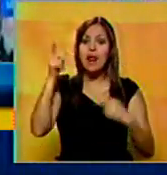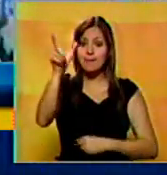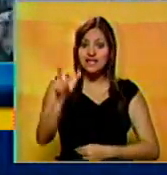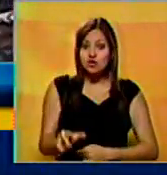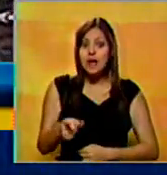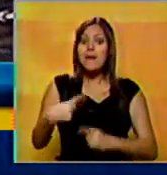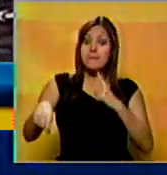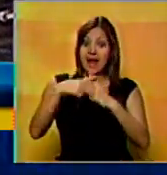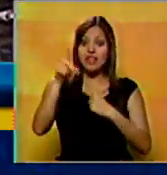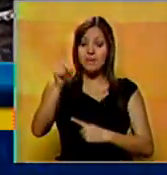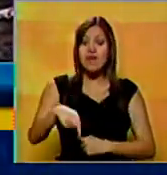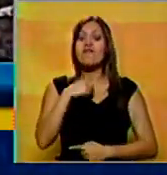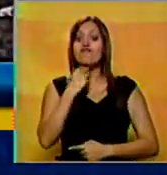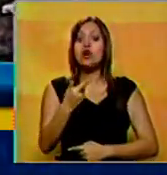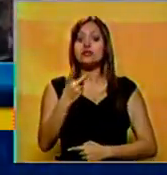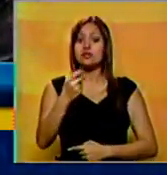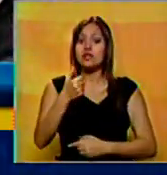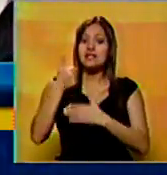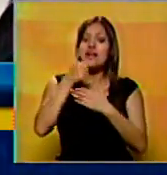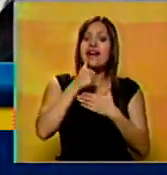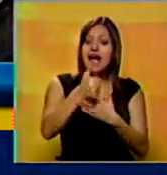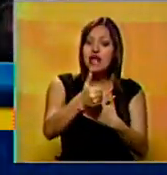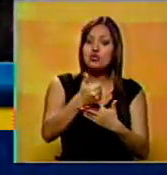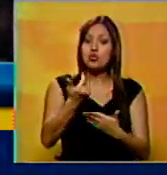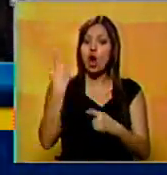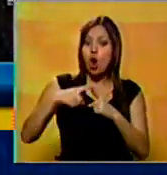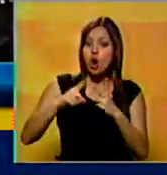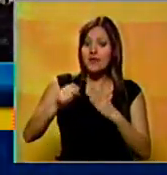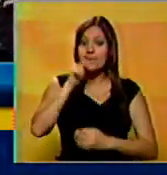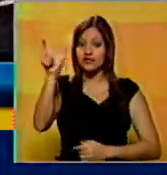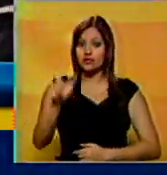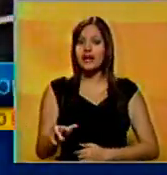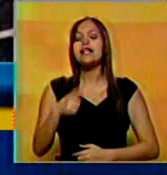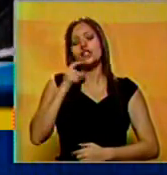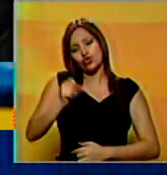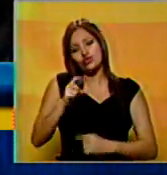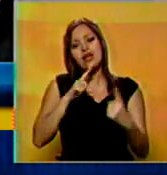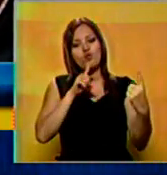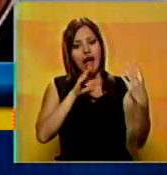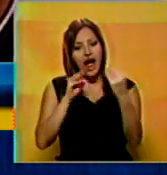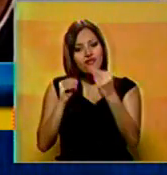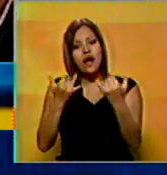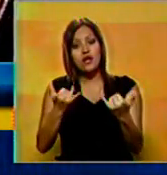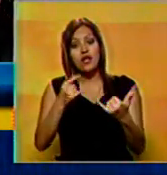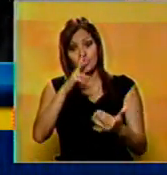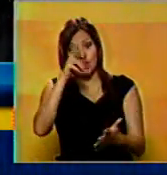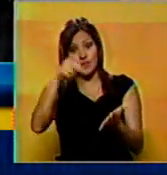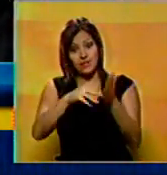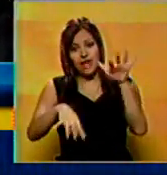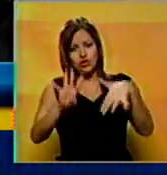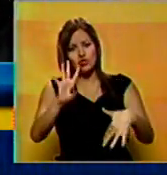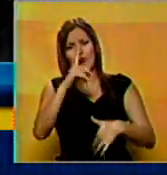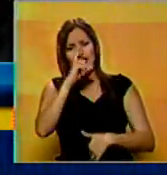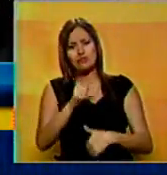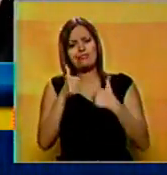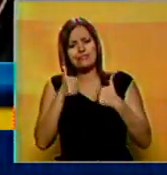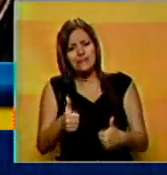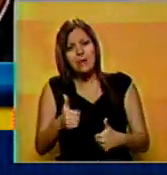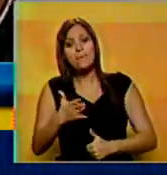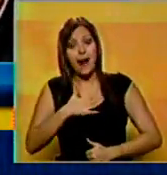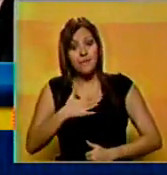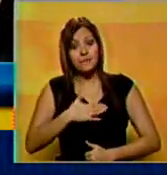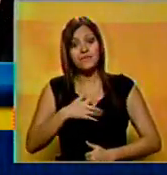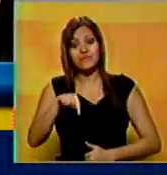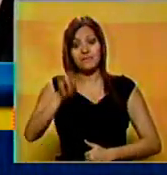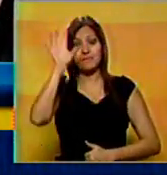hacer además duetos, colaboraciones con varios artistas del país. Estamos en eso, estamos en conversaciones. Pienso que el 2014 va a ser un año muy productivo para Silvestre Dangond en